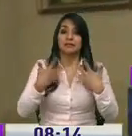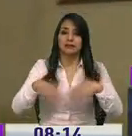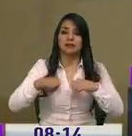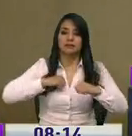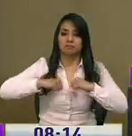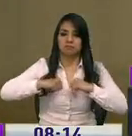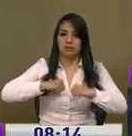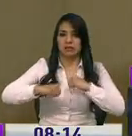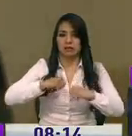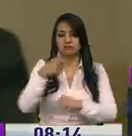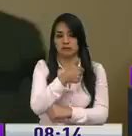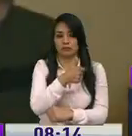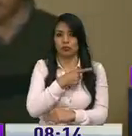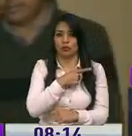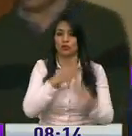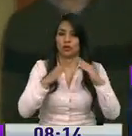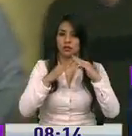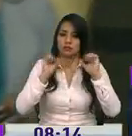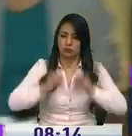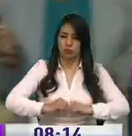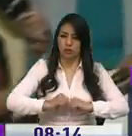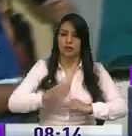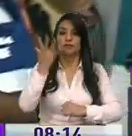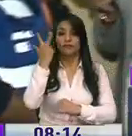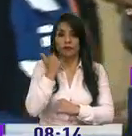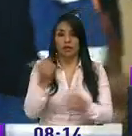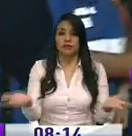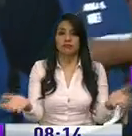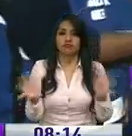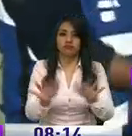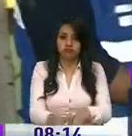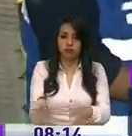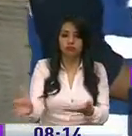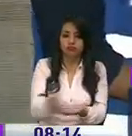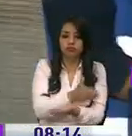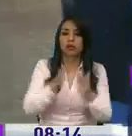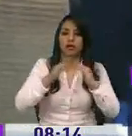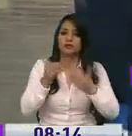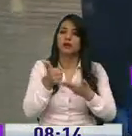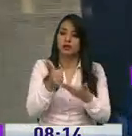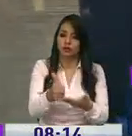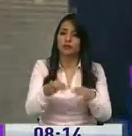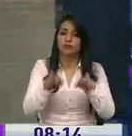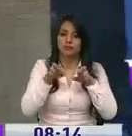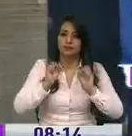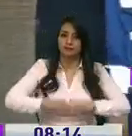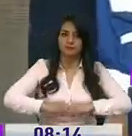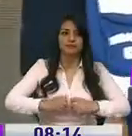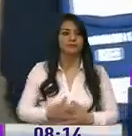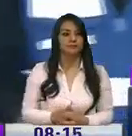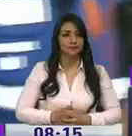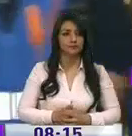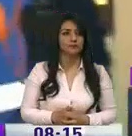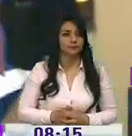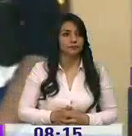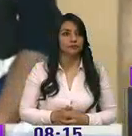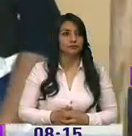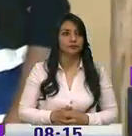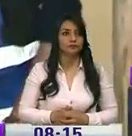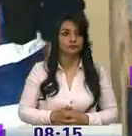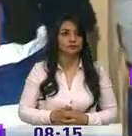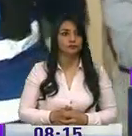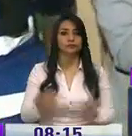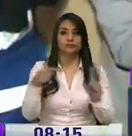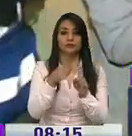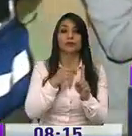con el vecino para poder determinar ya una fecha para el derrocamiento y nosotros podemos ayudar con todos los permisos correspondientes precisamente a nosotros nos encontramos con el